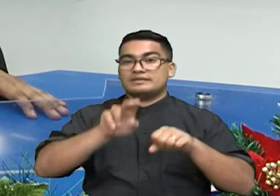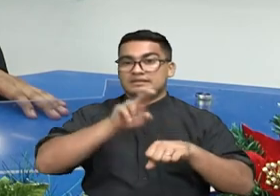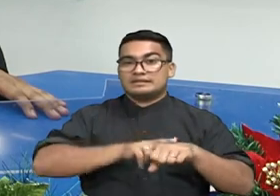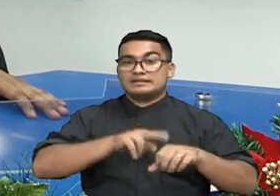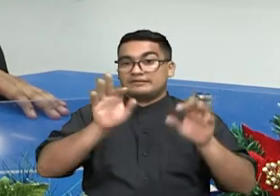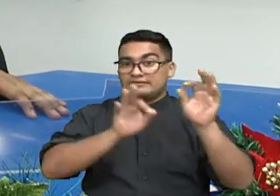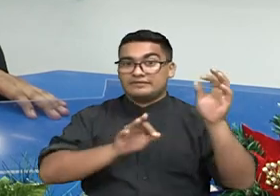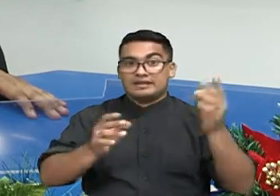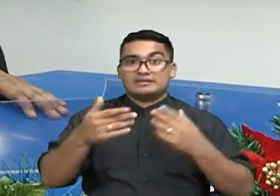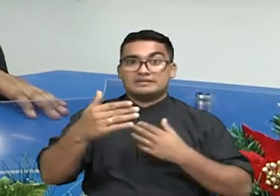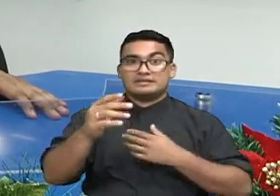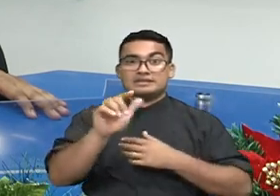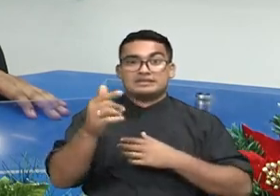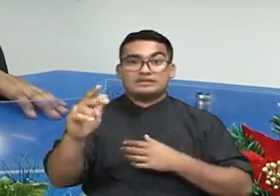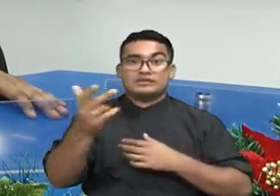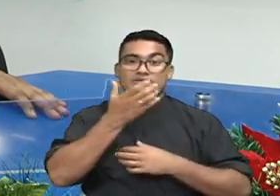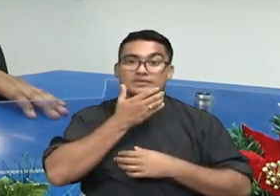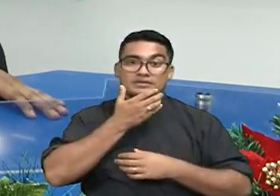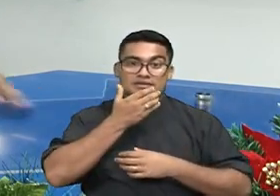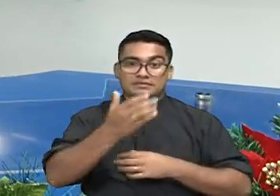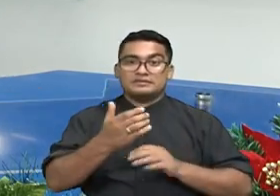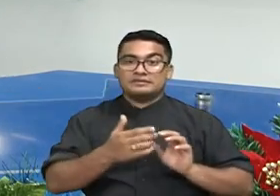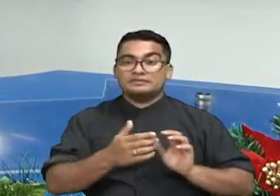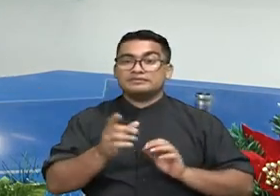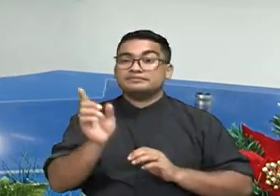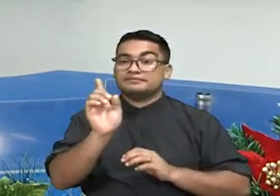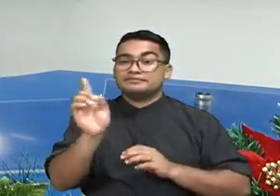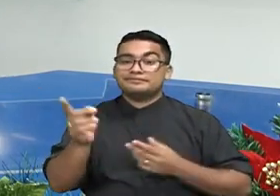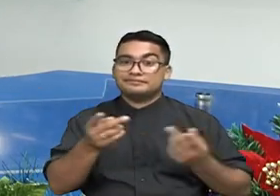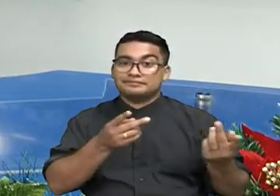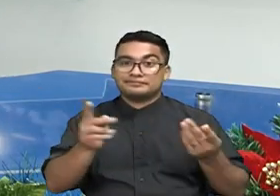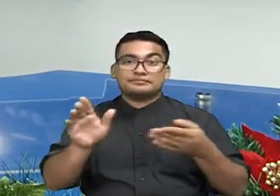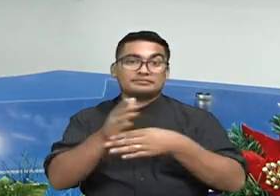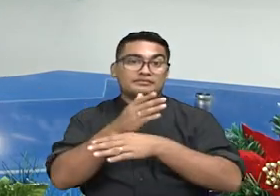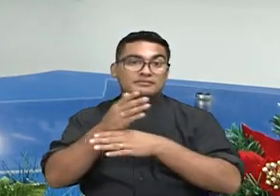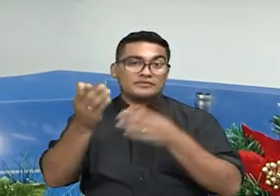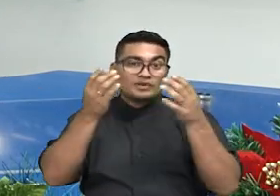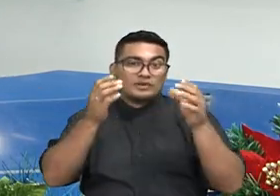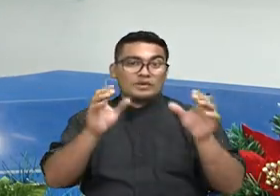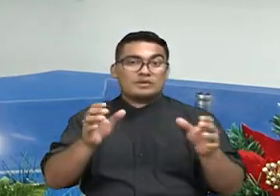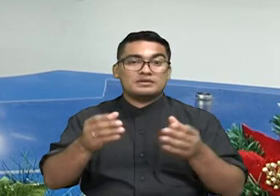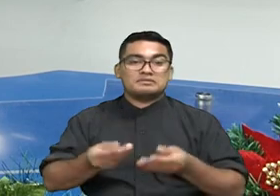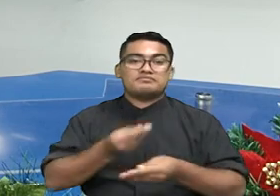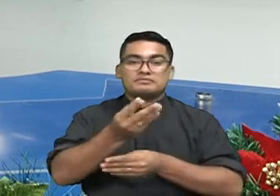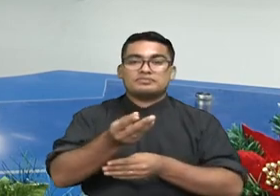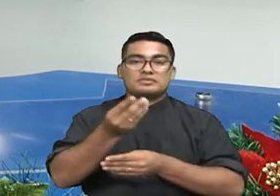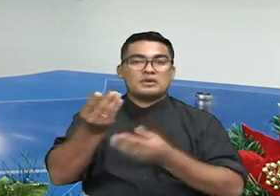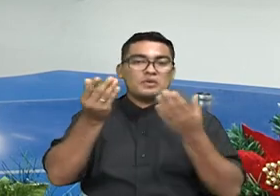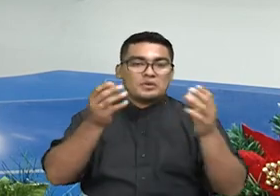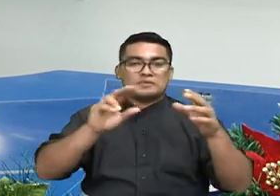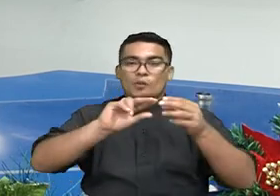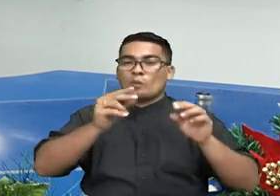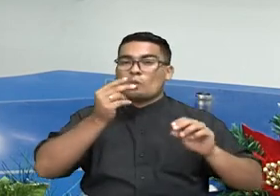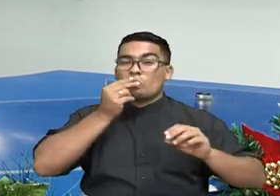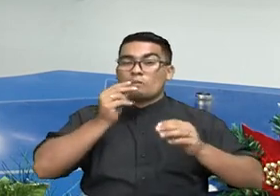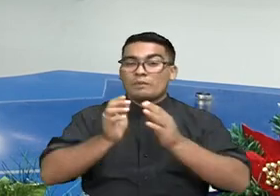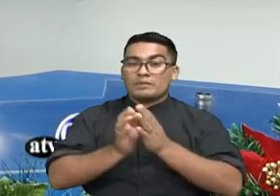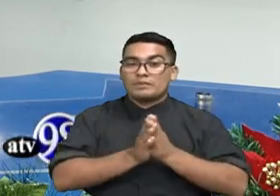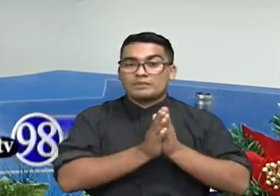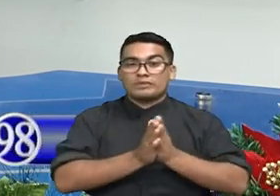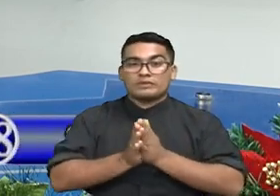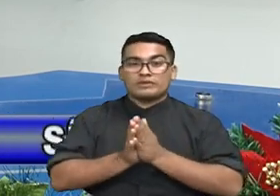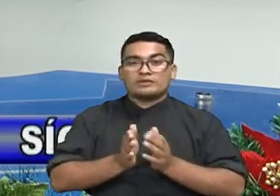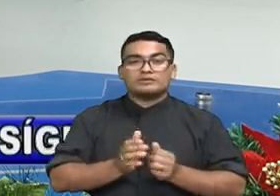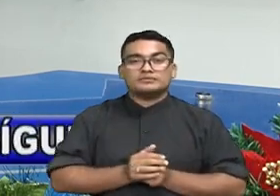de diciembre en el Parque Nacional de Ferias, donde se ofertan todos los productos y dulces tradicionales que se reparten en